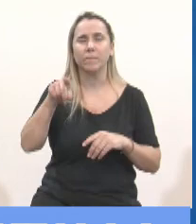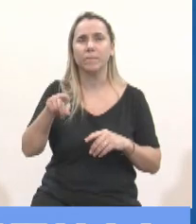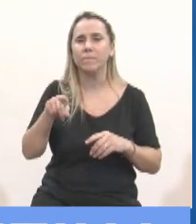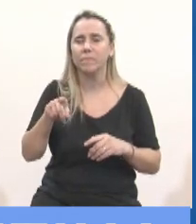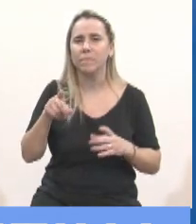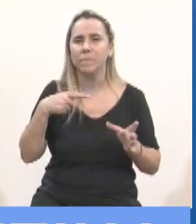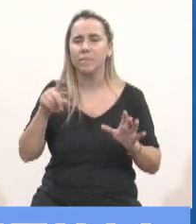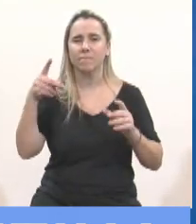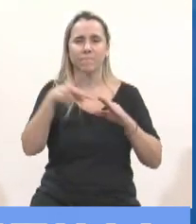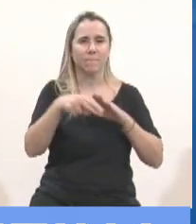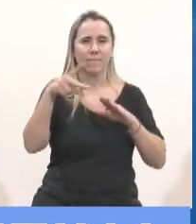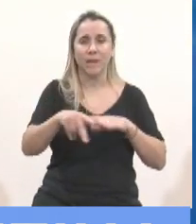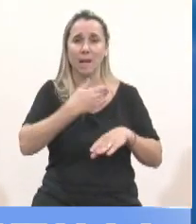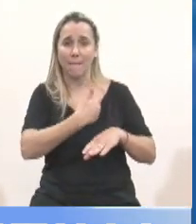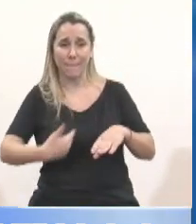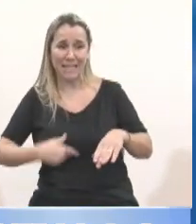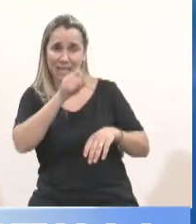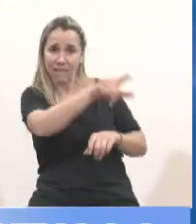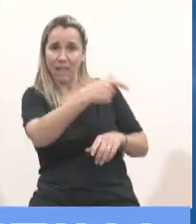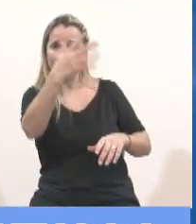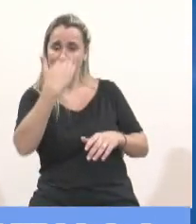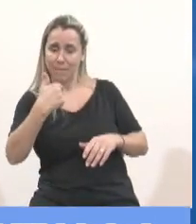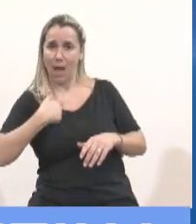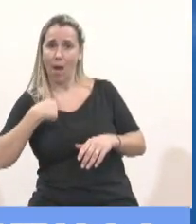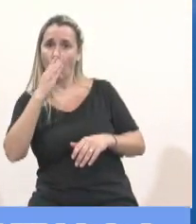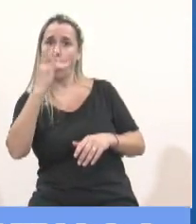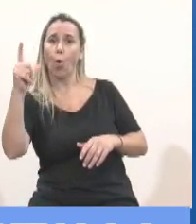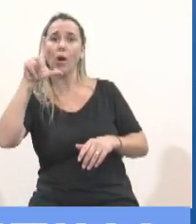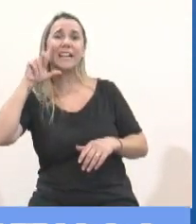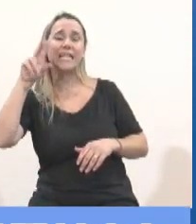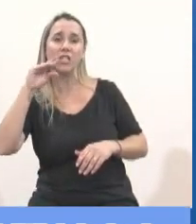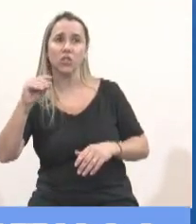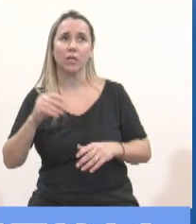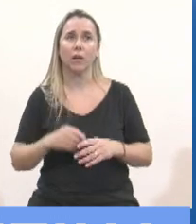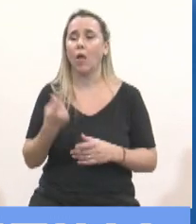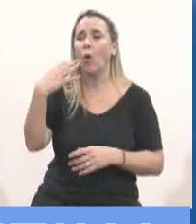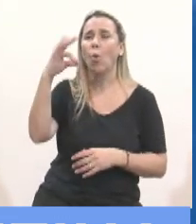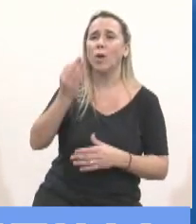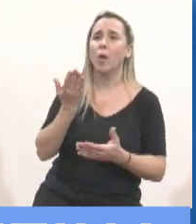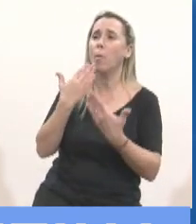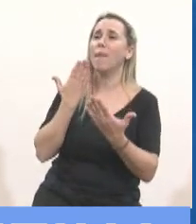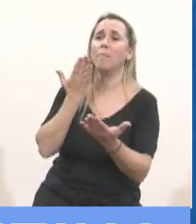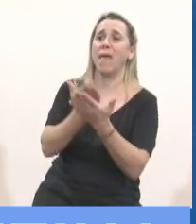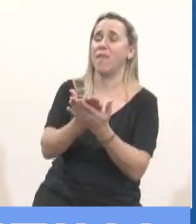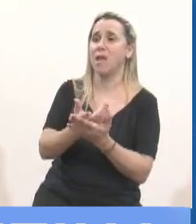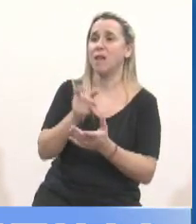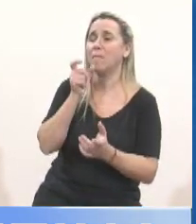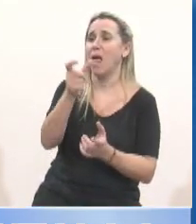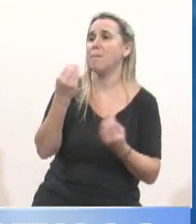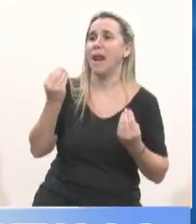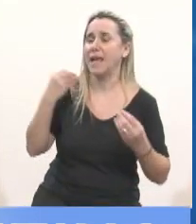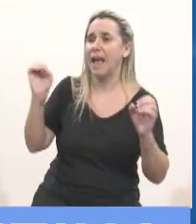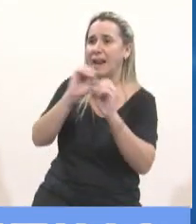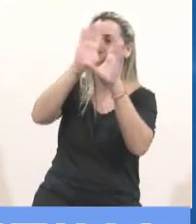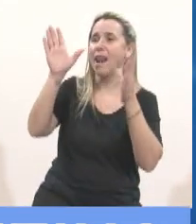cierra. El presidente de la bancada me mencionó específicamente, presidenta. Por lo único que puede pedir la palabra el senador es para aclarar